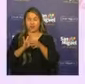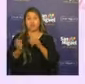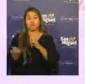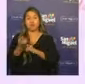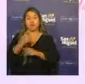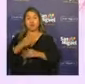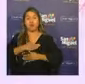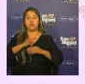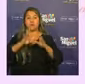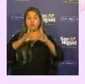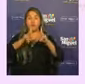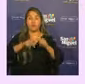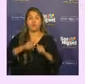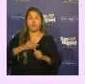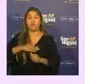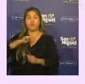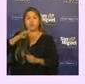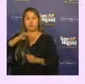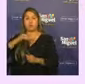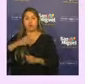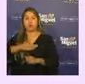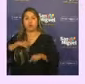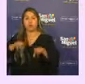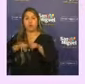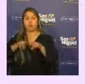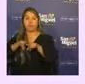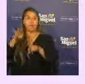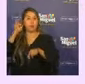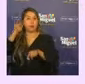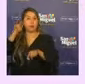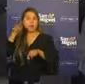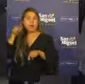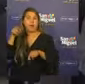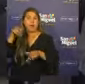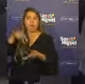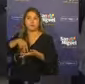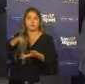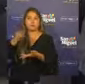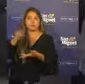familia, a mi mamá, a mi hermana que están aquí presentes.